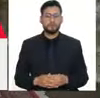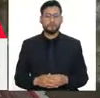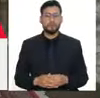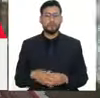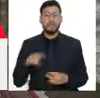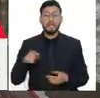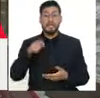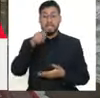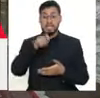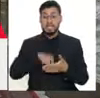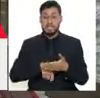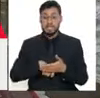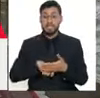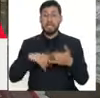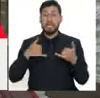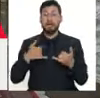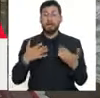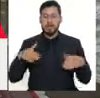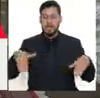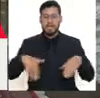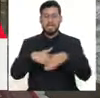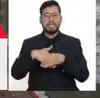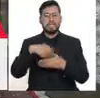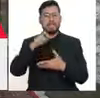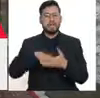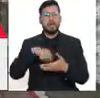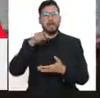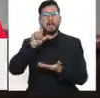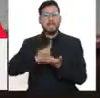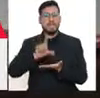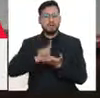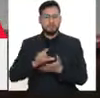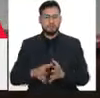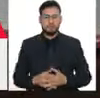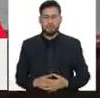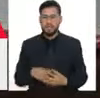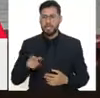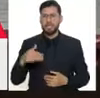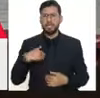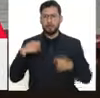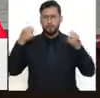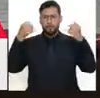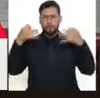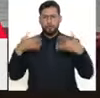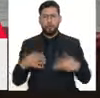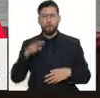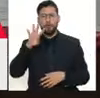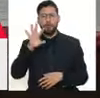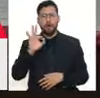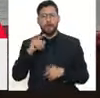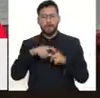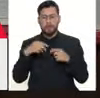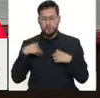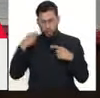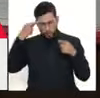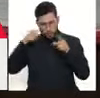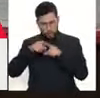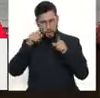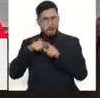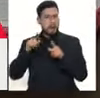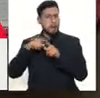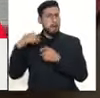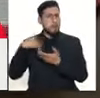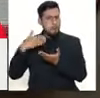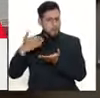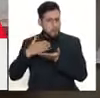de la Declaración de Lima. Tiene 49 puntos que resumen las principales coincidencias,